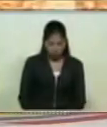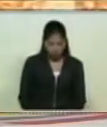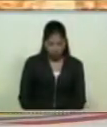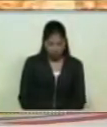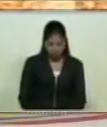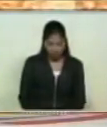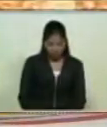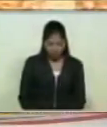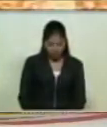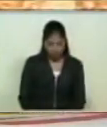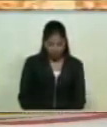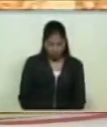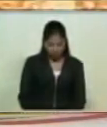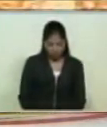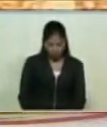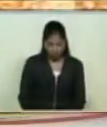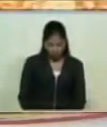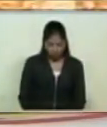Ernesto, fíjate.